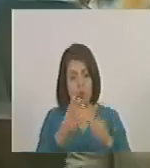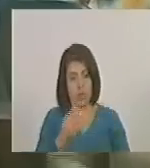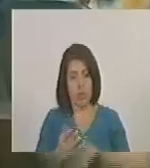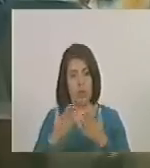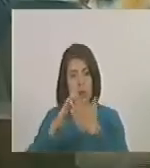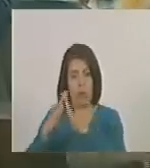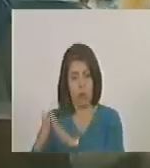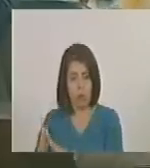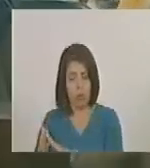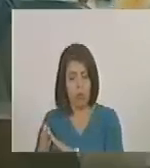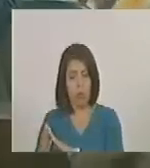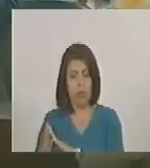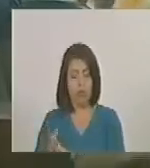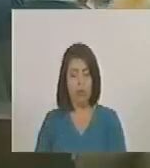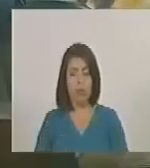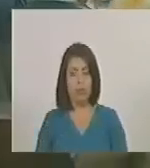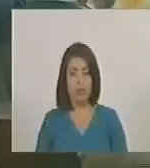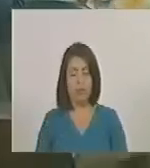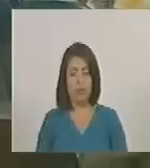Comunales.